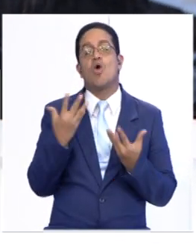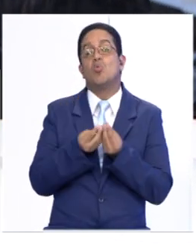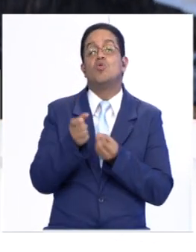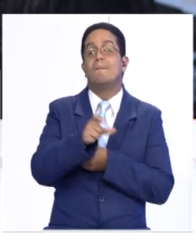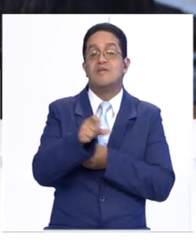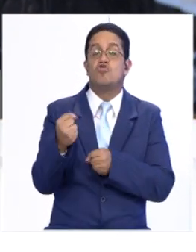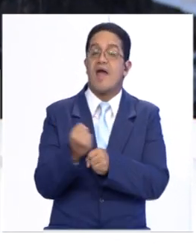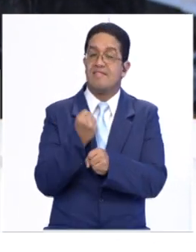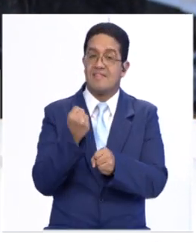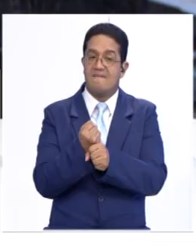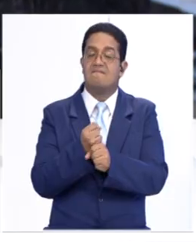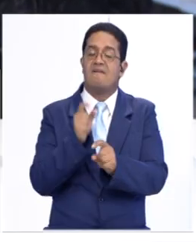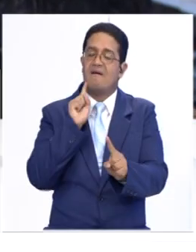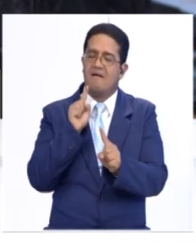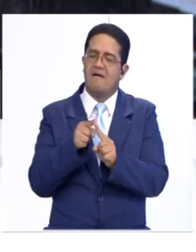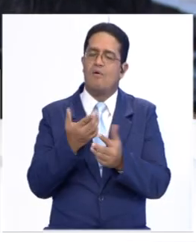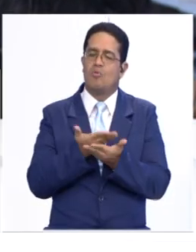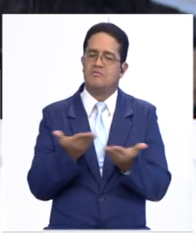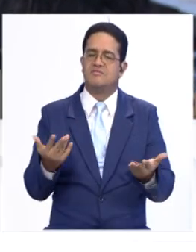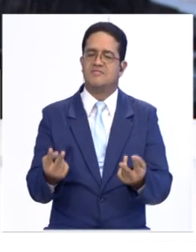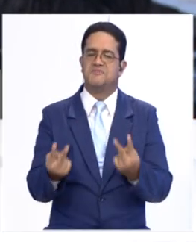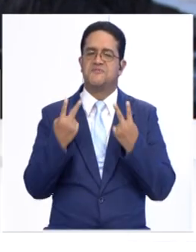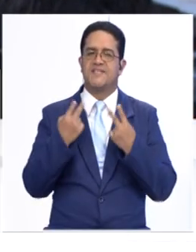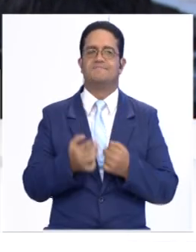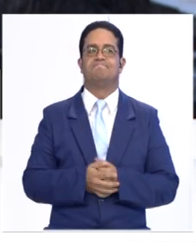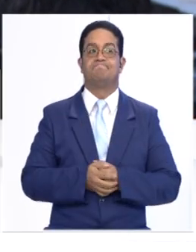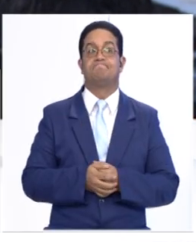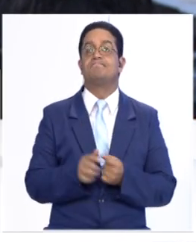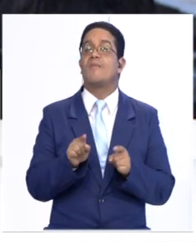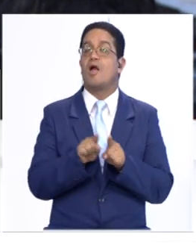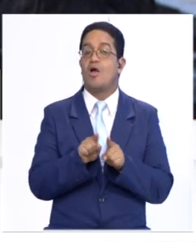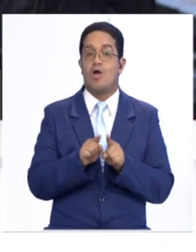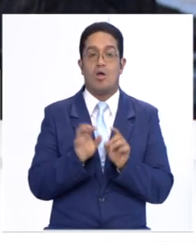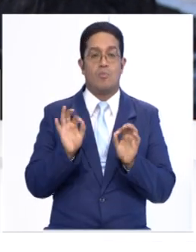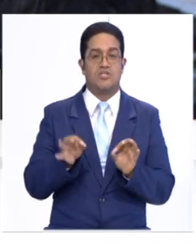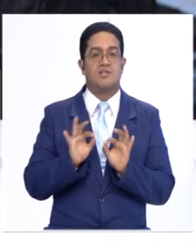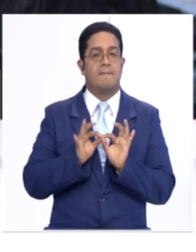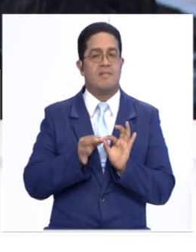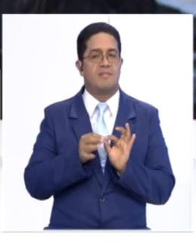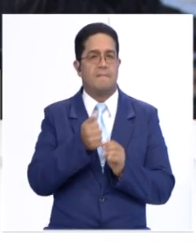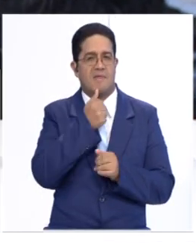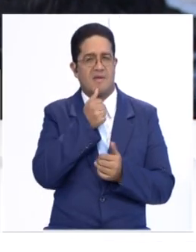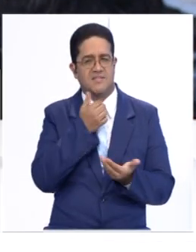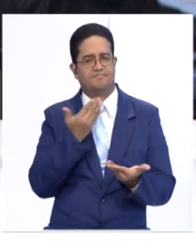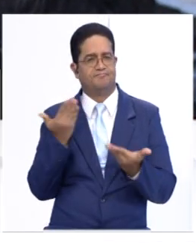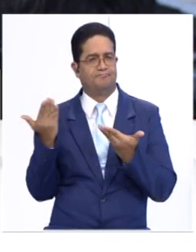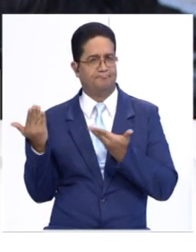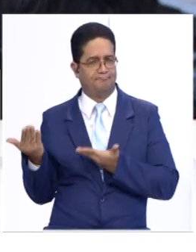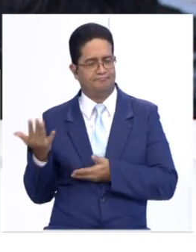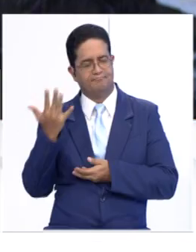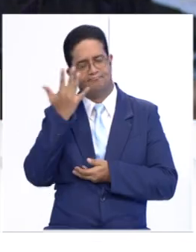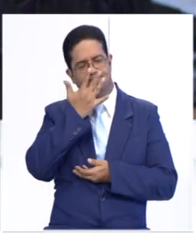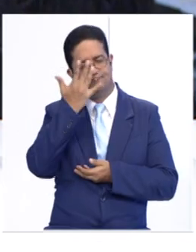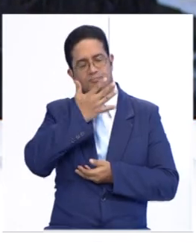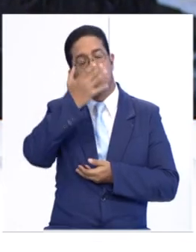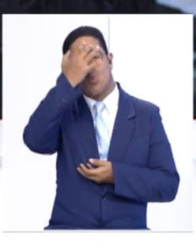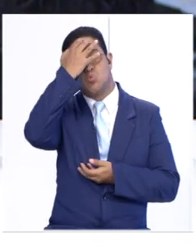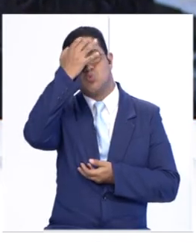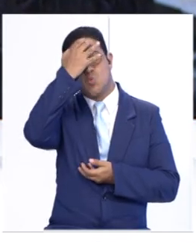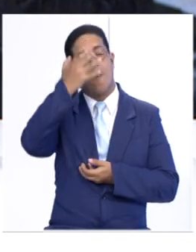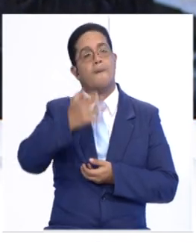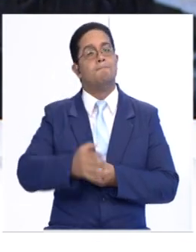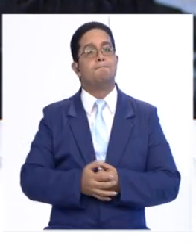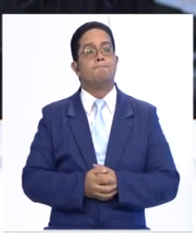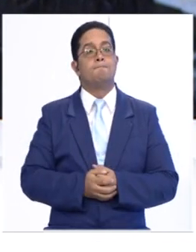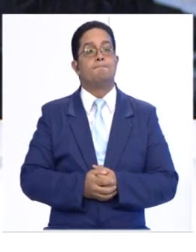hace posible que este espacio llegue hasta sus hogares. Como siempre, en interpretación de lengua de señas, nuestro compañero Joshua